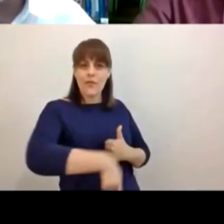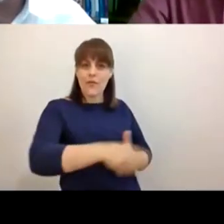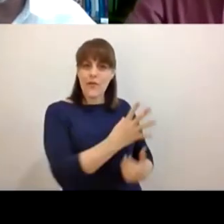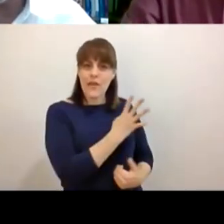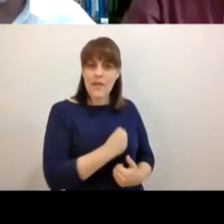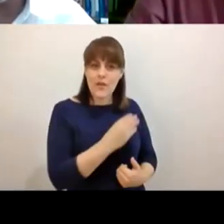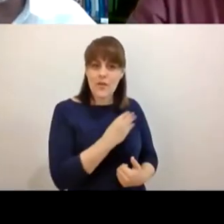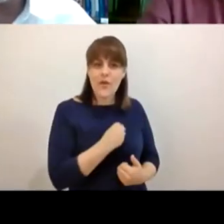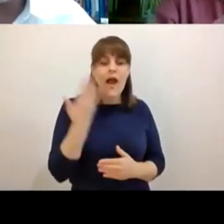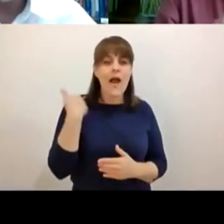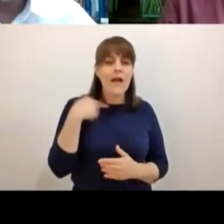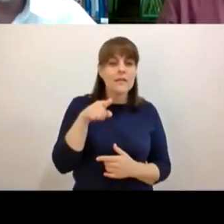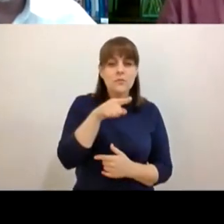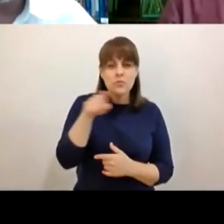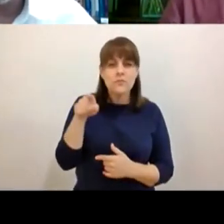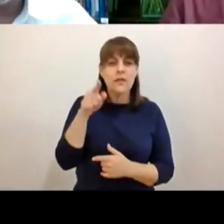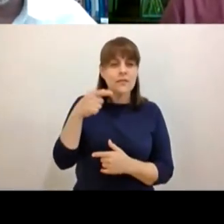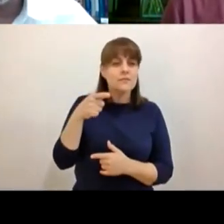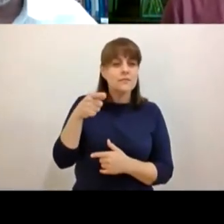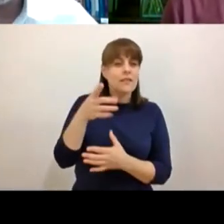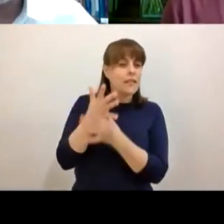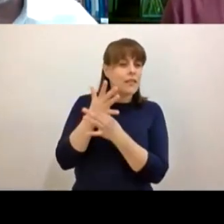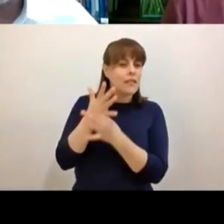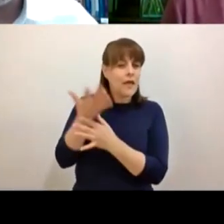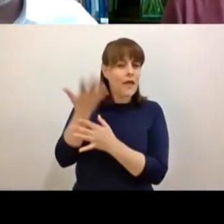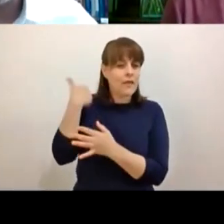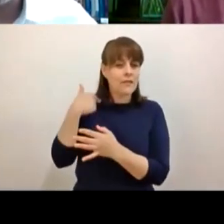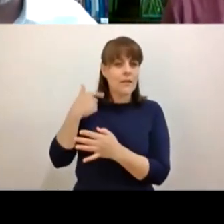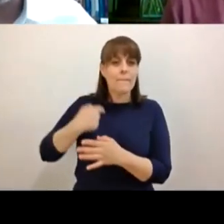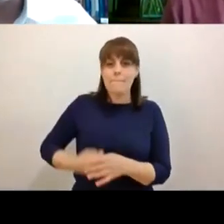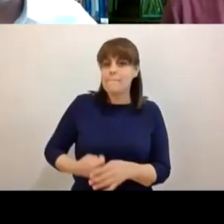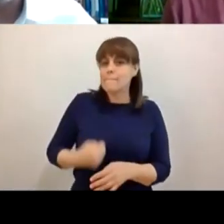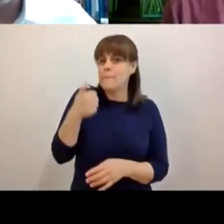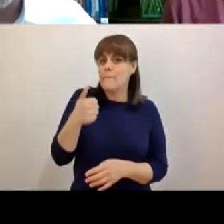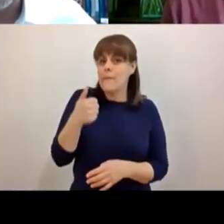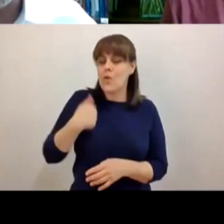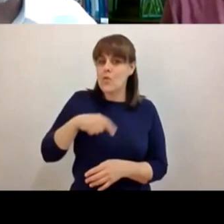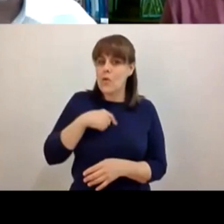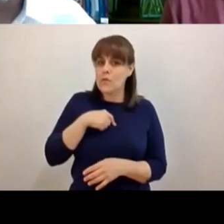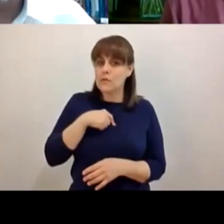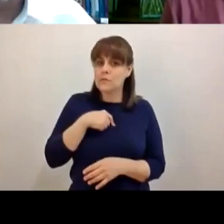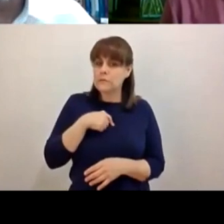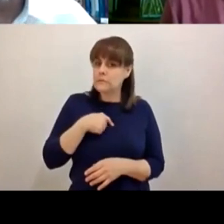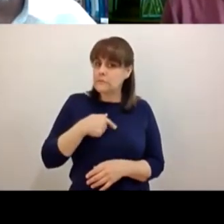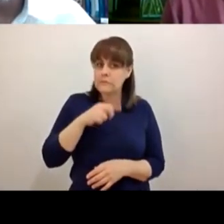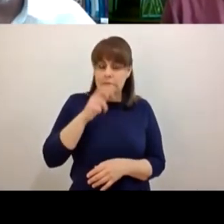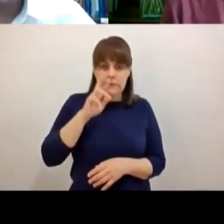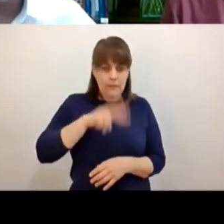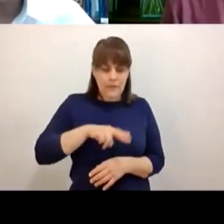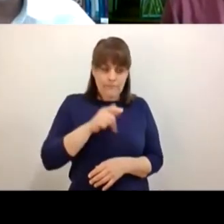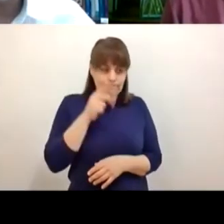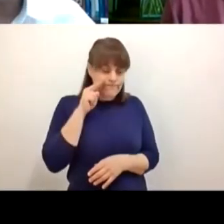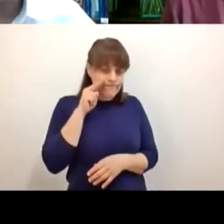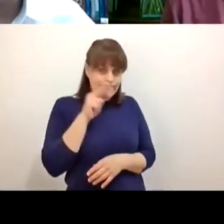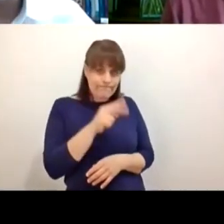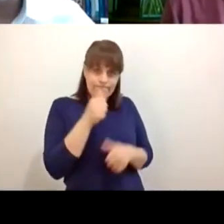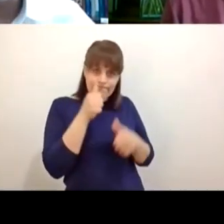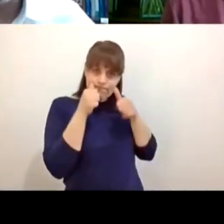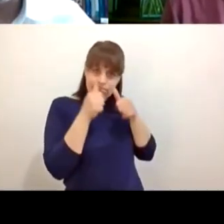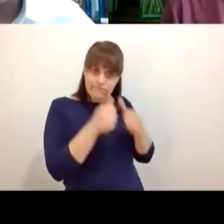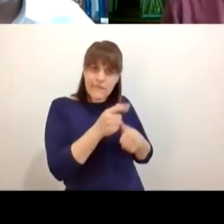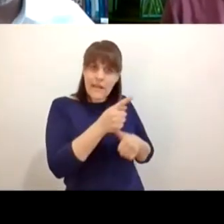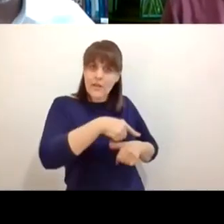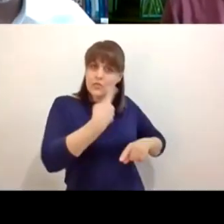tú, Ceci. Primero hay que darnos cuenta que son de un mundo diferente. Y para entender que son de un